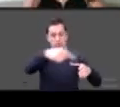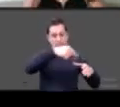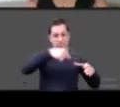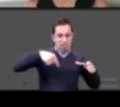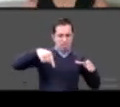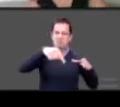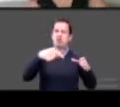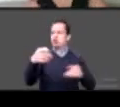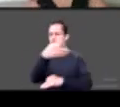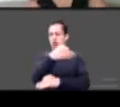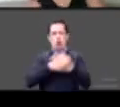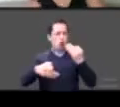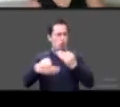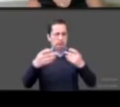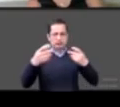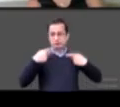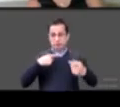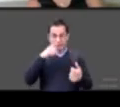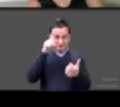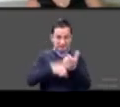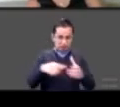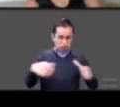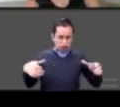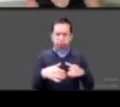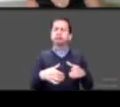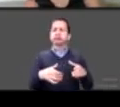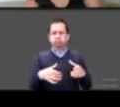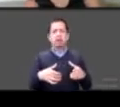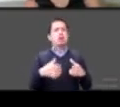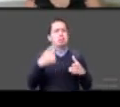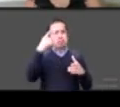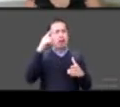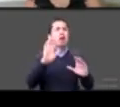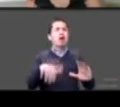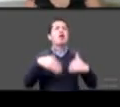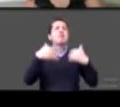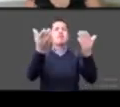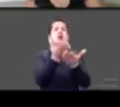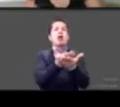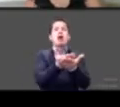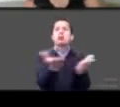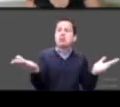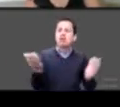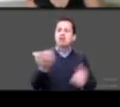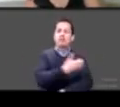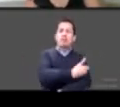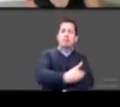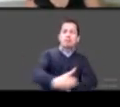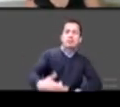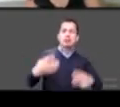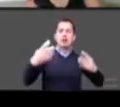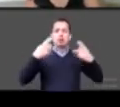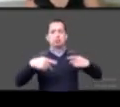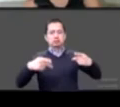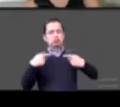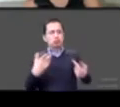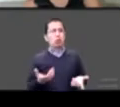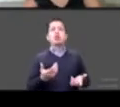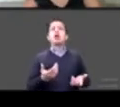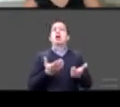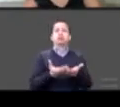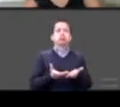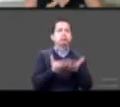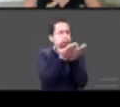a disposición de todos los ciudadanos, las familias, los mexicanos, incluso ya hemos tenido buenas noticias de otros países que han retomado